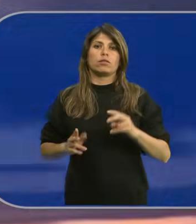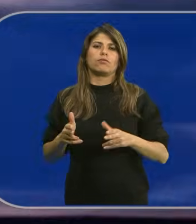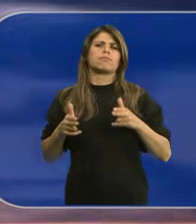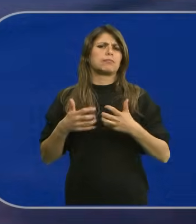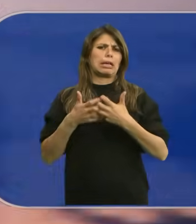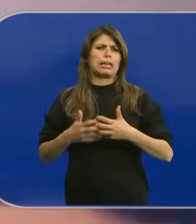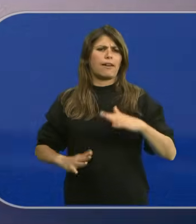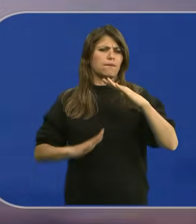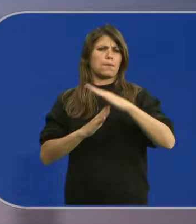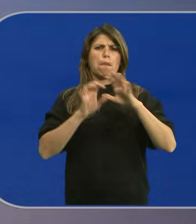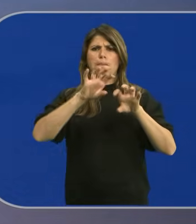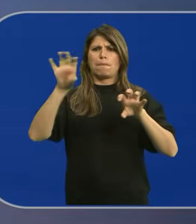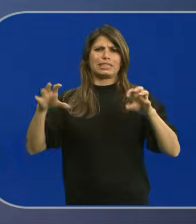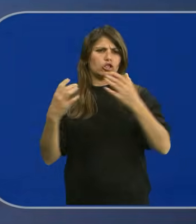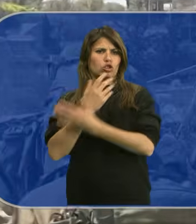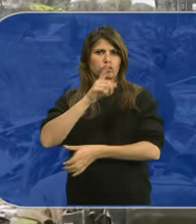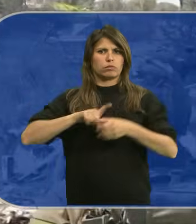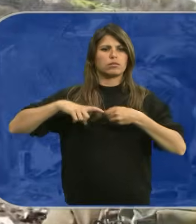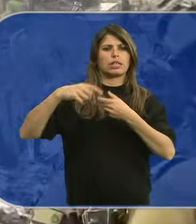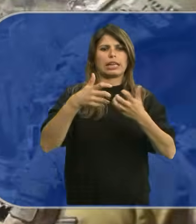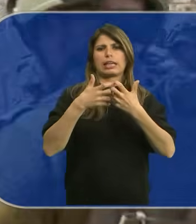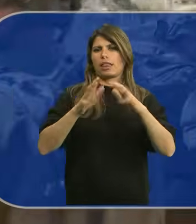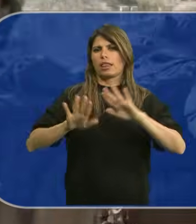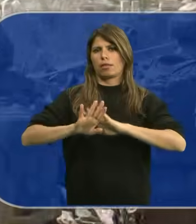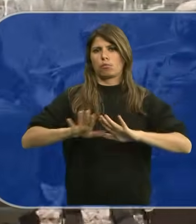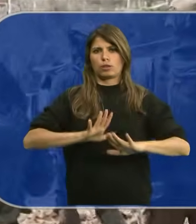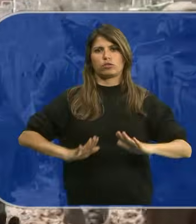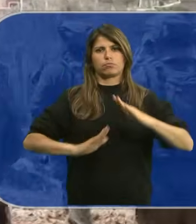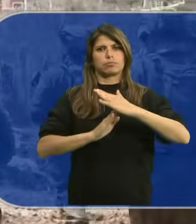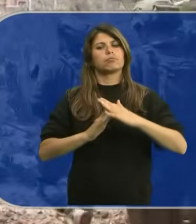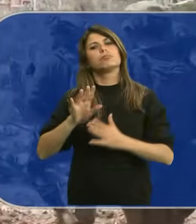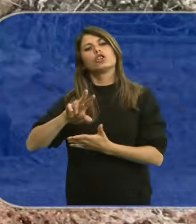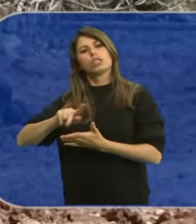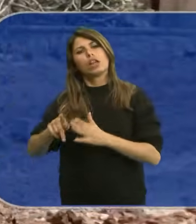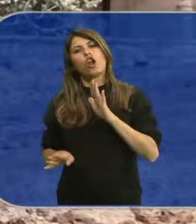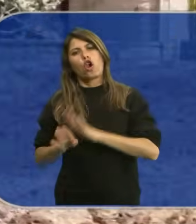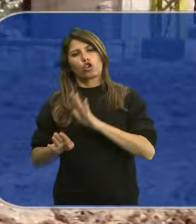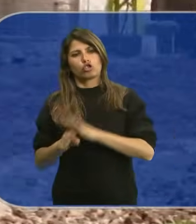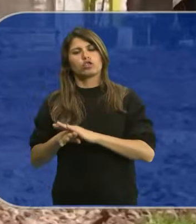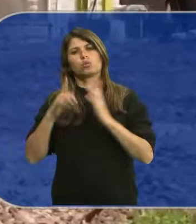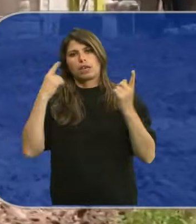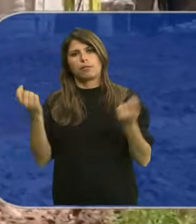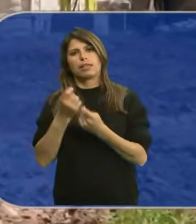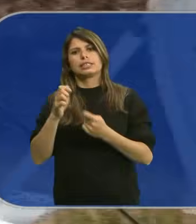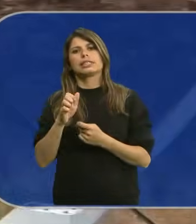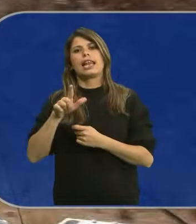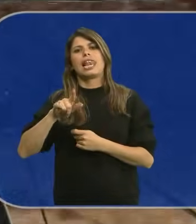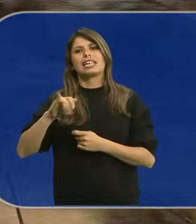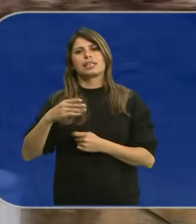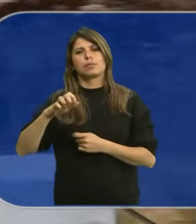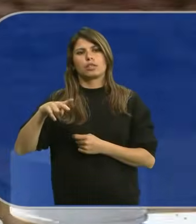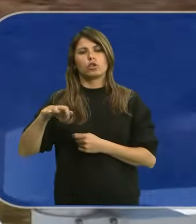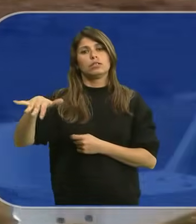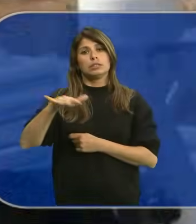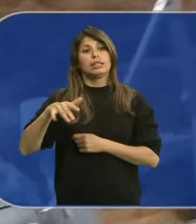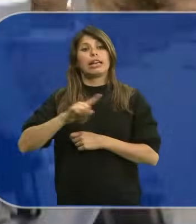fuego en todos los países implicados en la guerra. Pero Israel dice que no, que sigue con su campaña contra Hezbollah en Líbano. Allí el